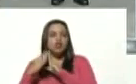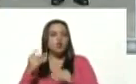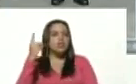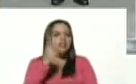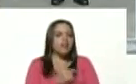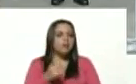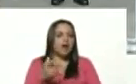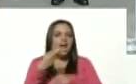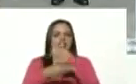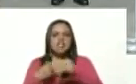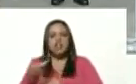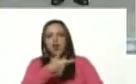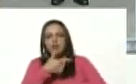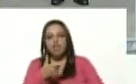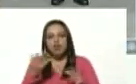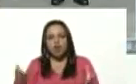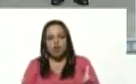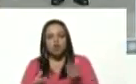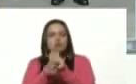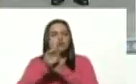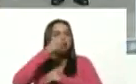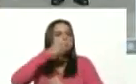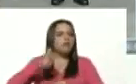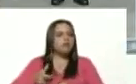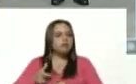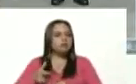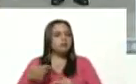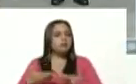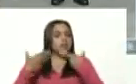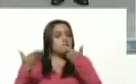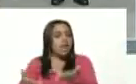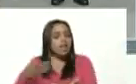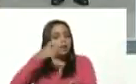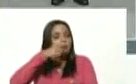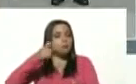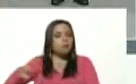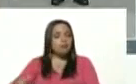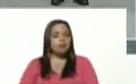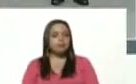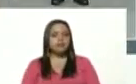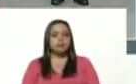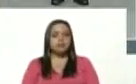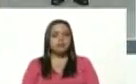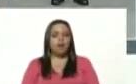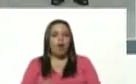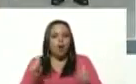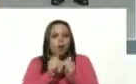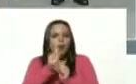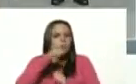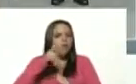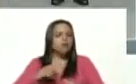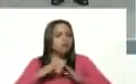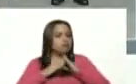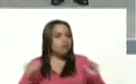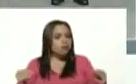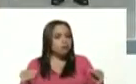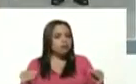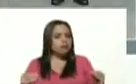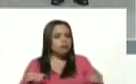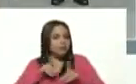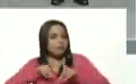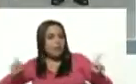gobernar con el pueblo, desde el pueblo, para el pueblo. Con el pueblo todo. Sin el